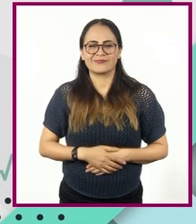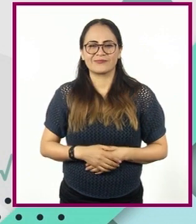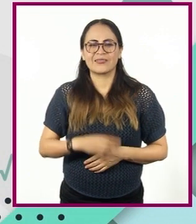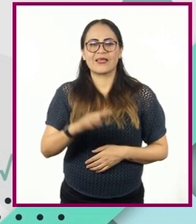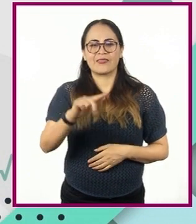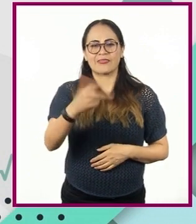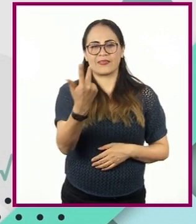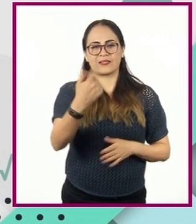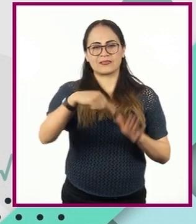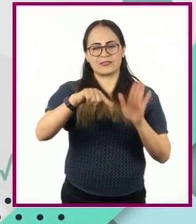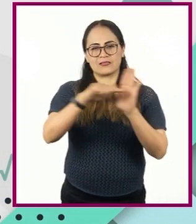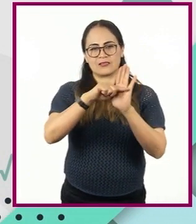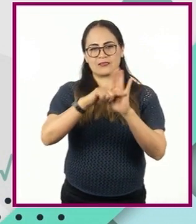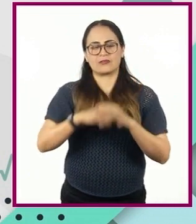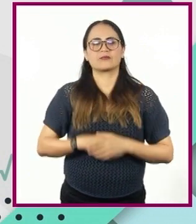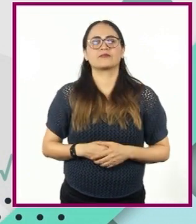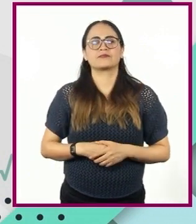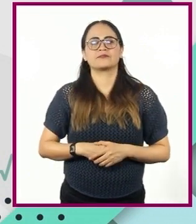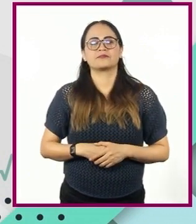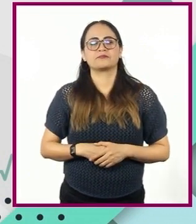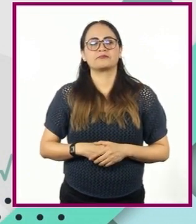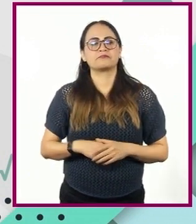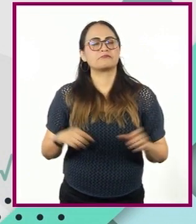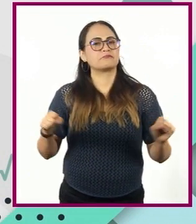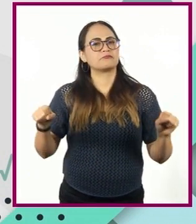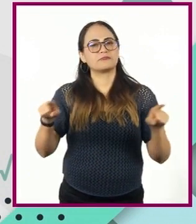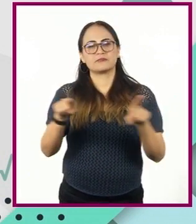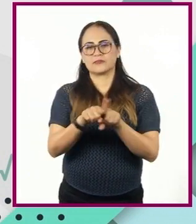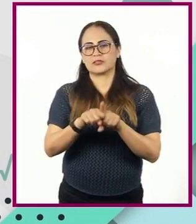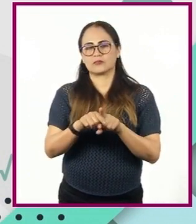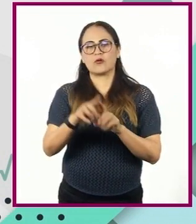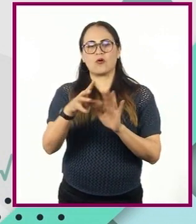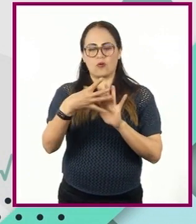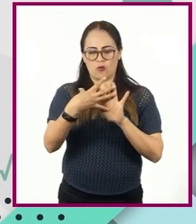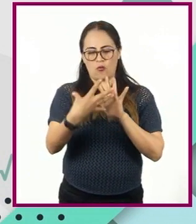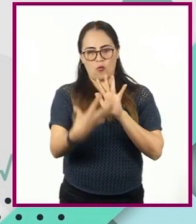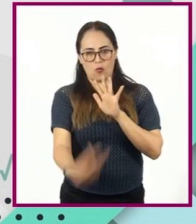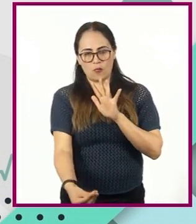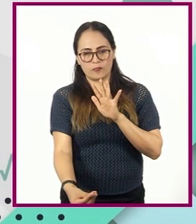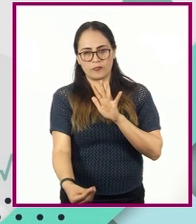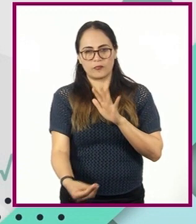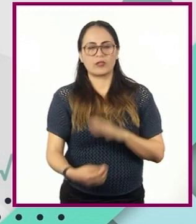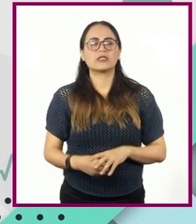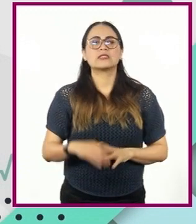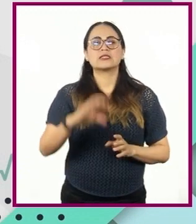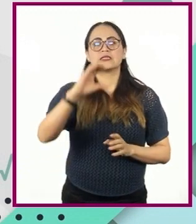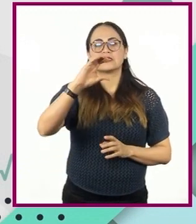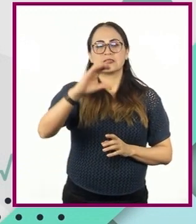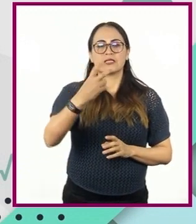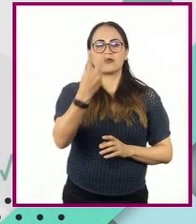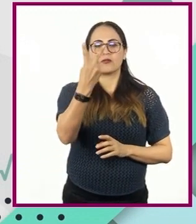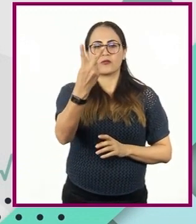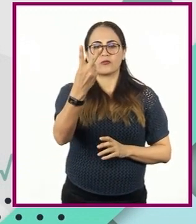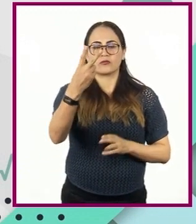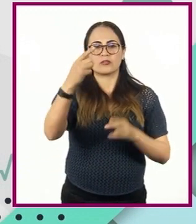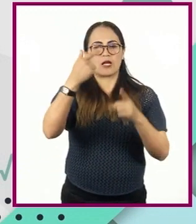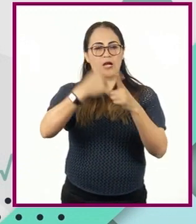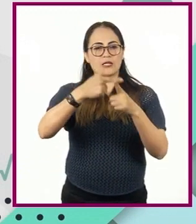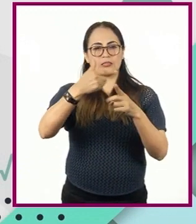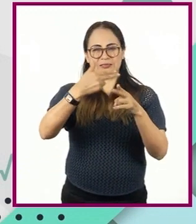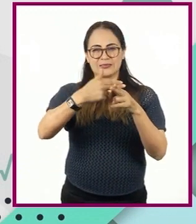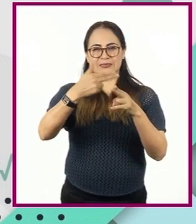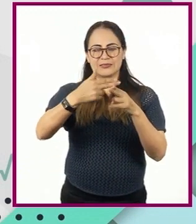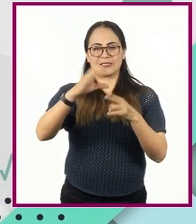13 negativo. Asimismo, empleamos la función arrastre, señalando desde la celda C2 hasta la